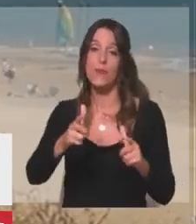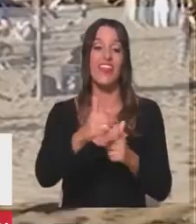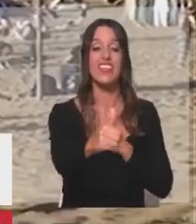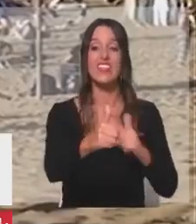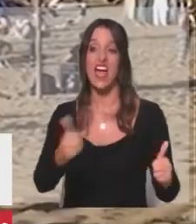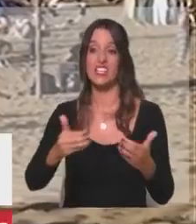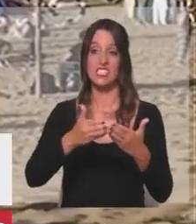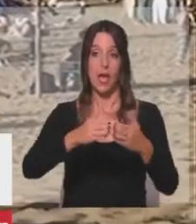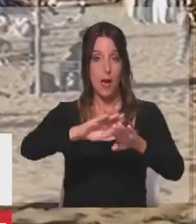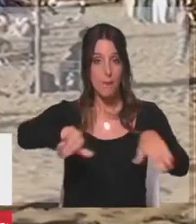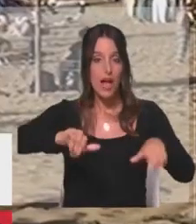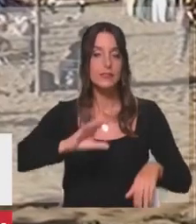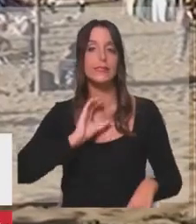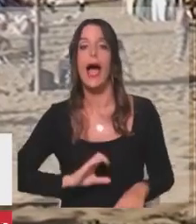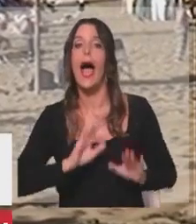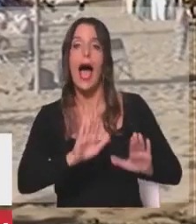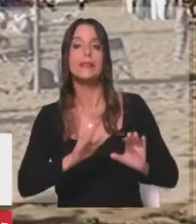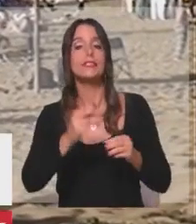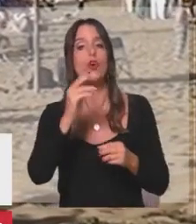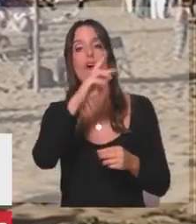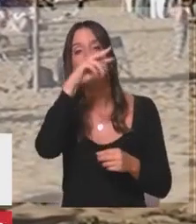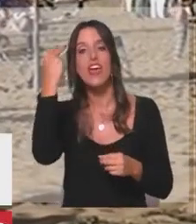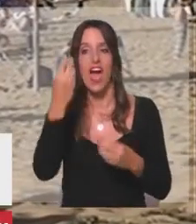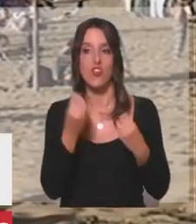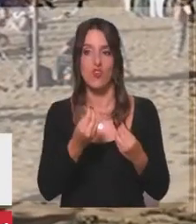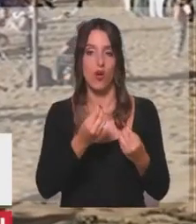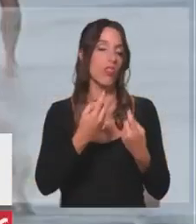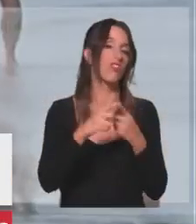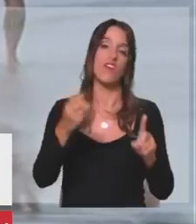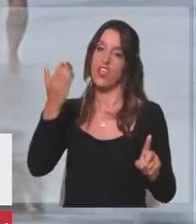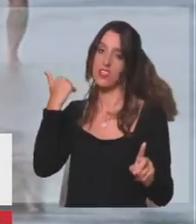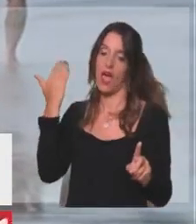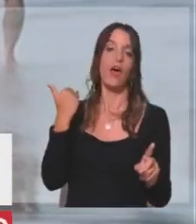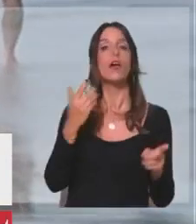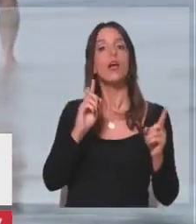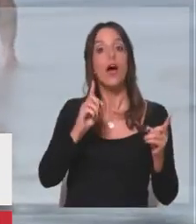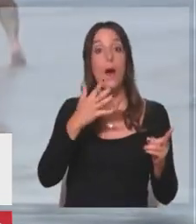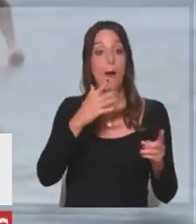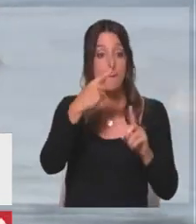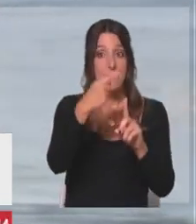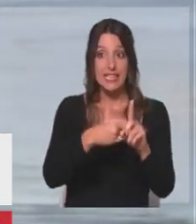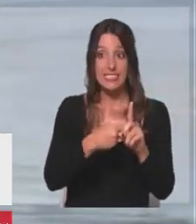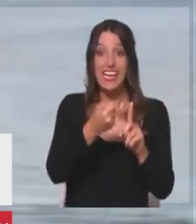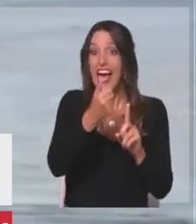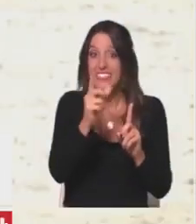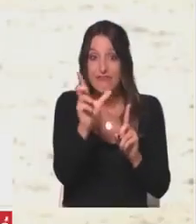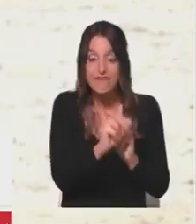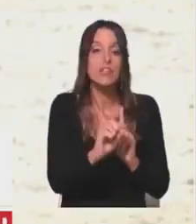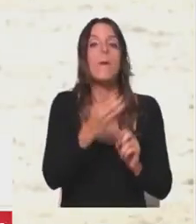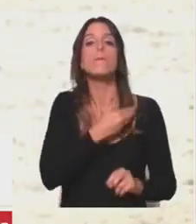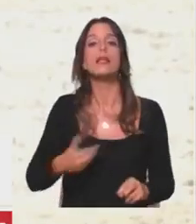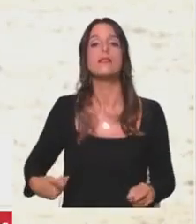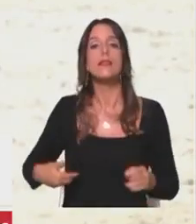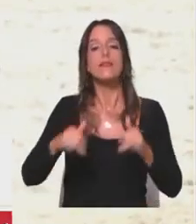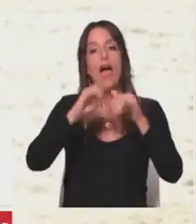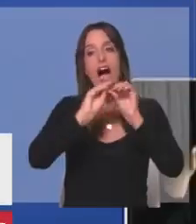playas fueron la característica de una temporada estival como ninguna otra. Antes de terminar el primer mes del año, el presidente anunció